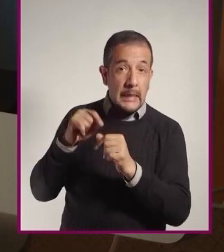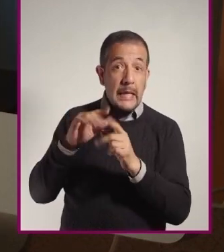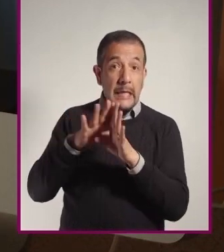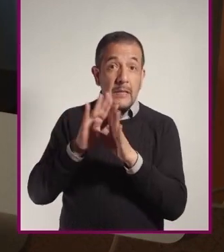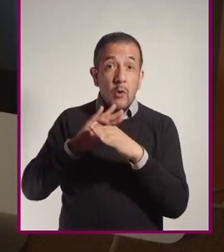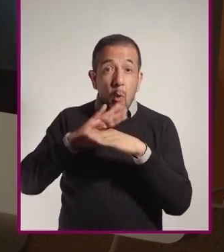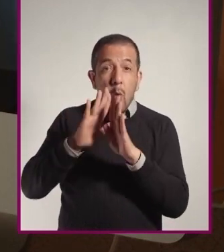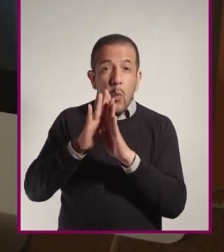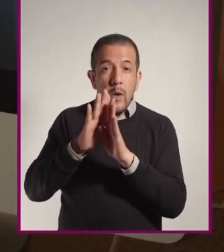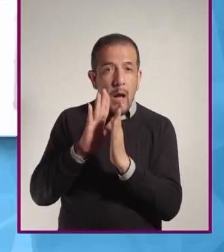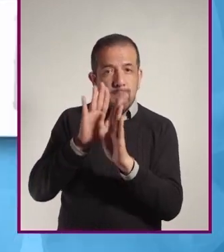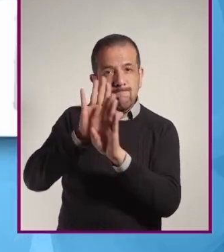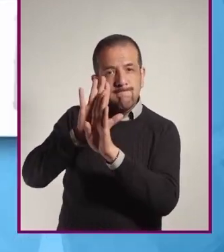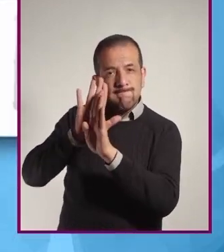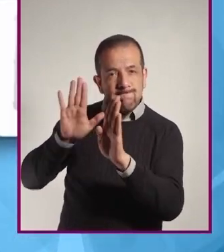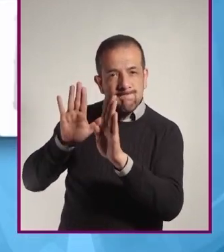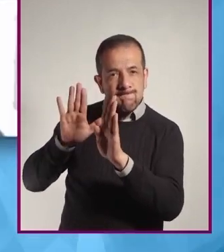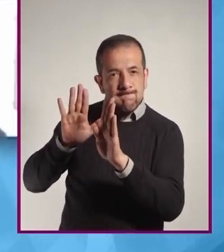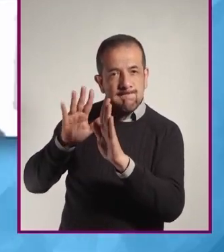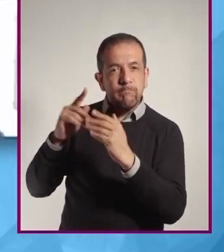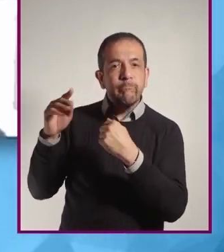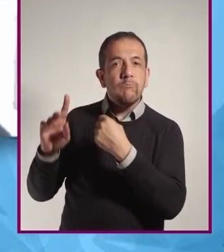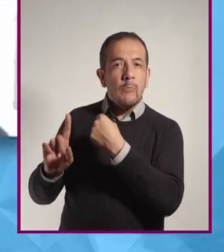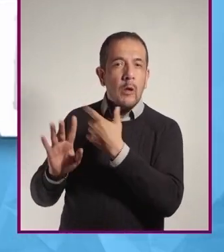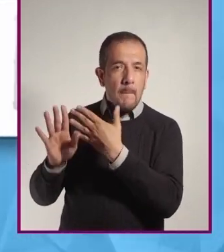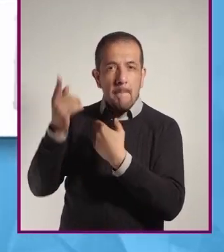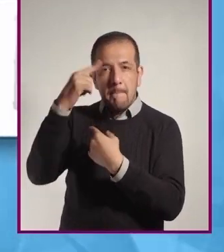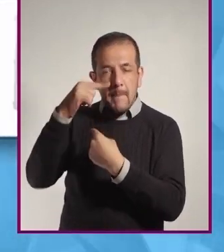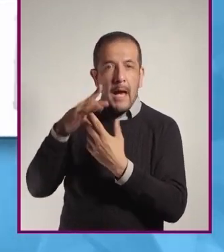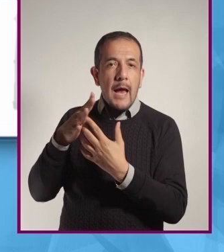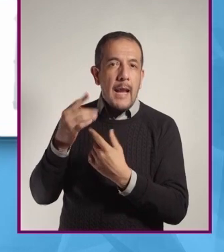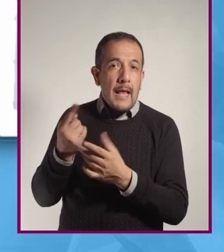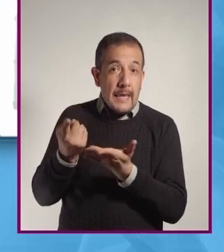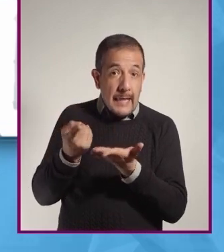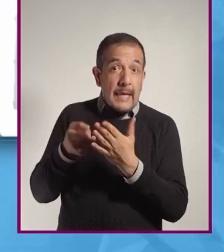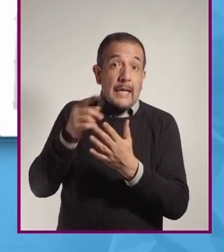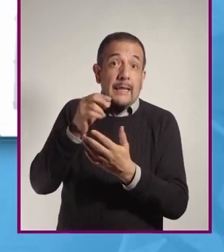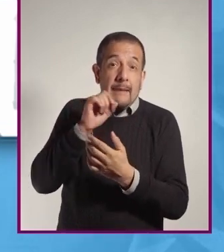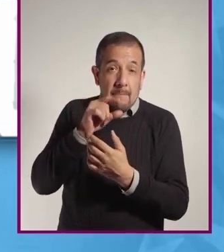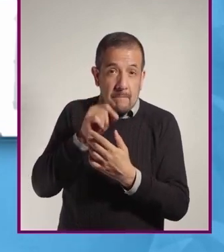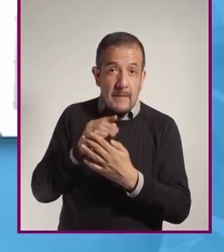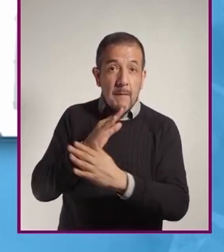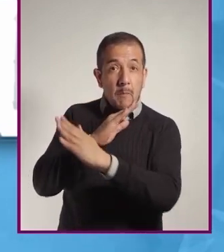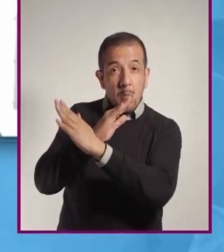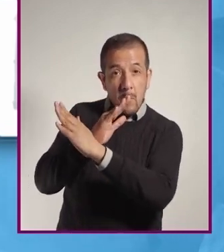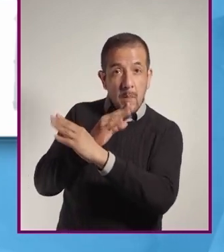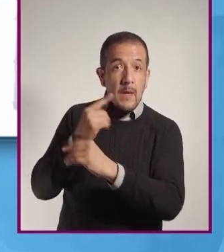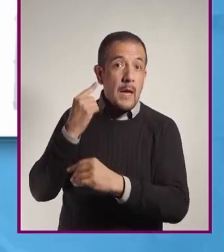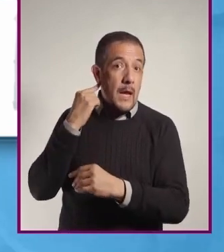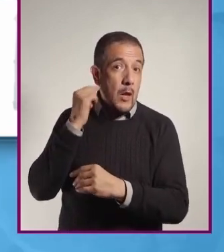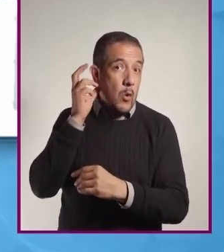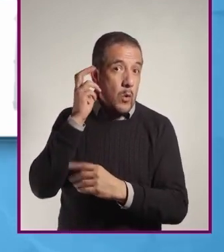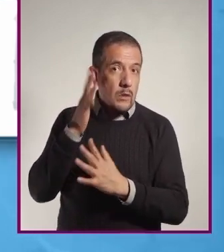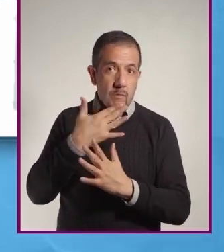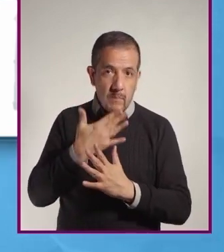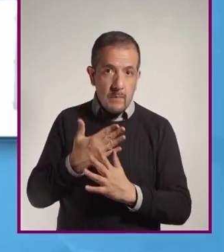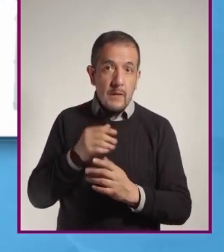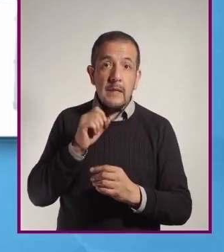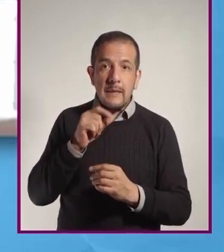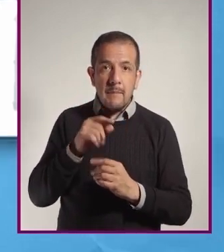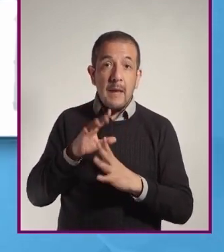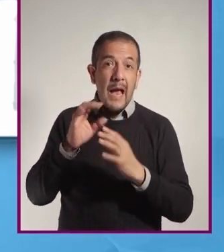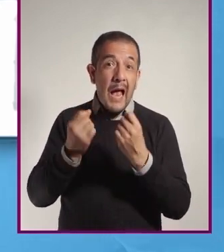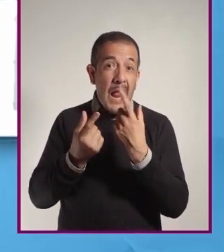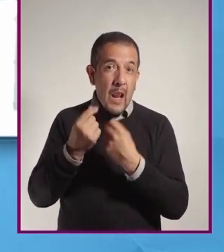capa protectora, va a hacer lubricación para el conducto y puede atrapar